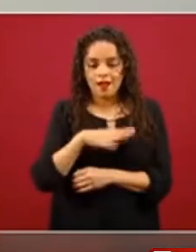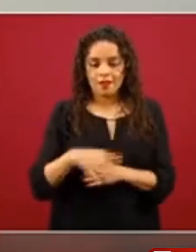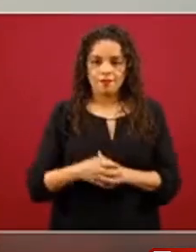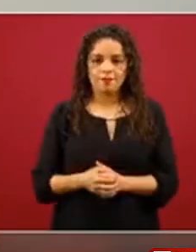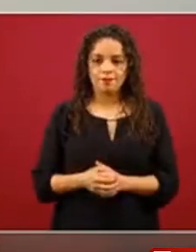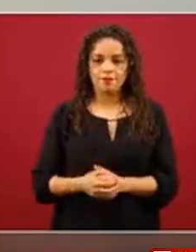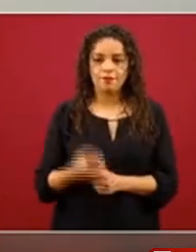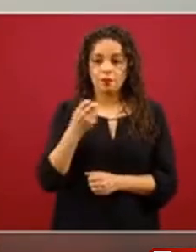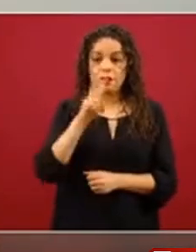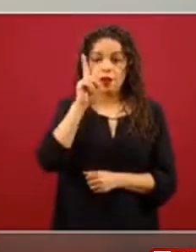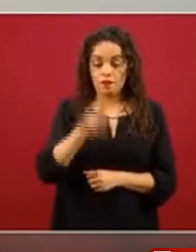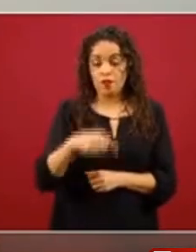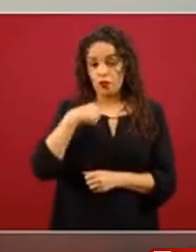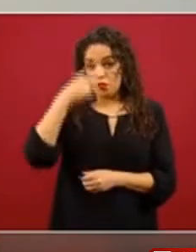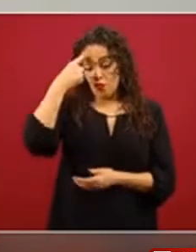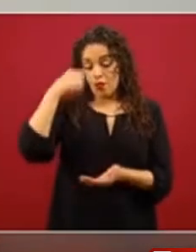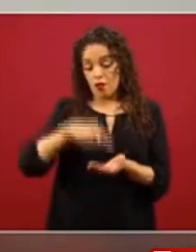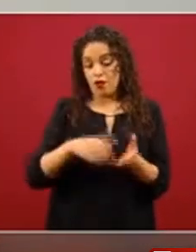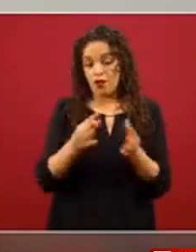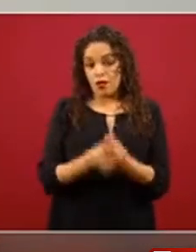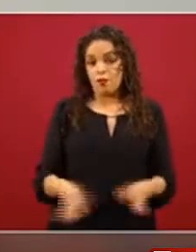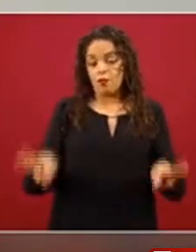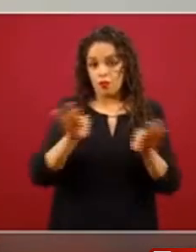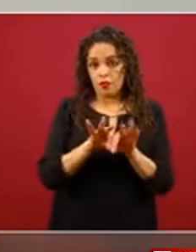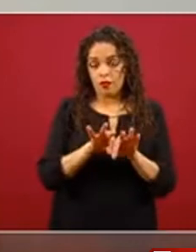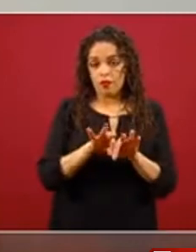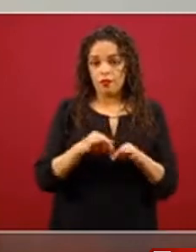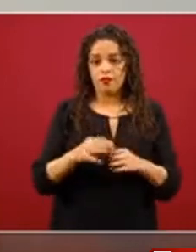importante, sí es el tipo de,